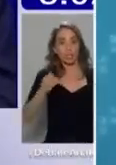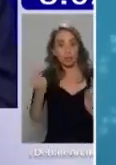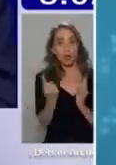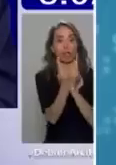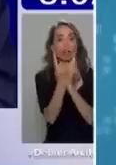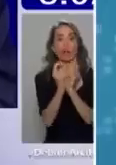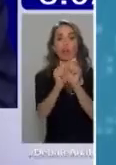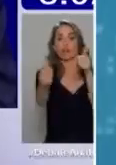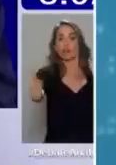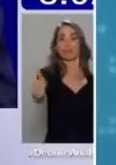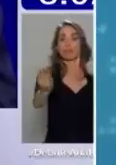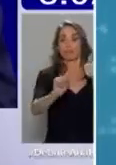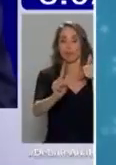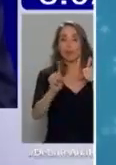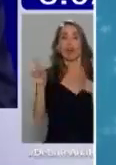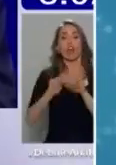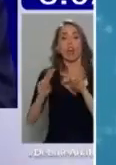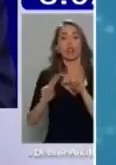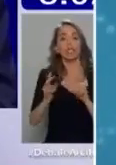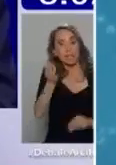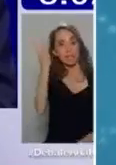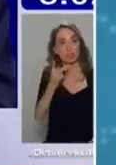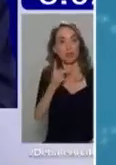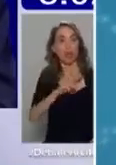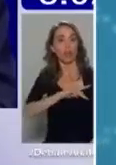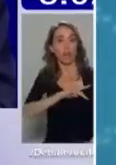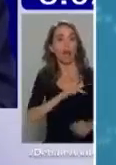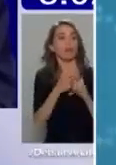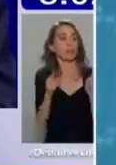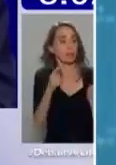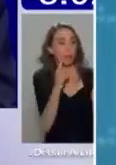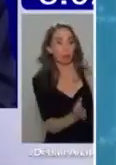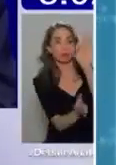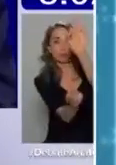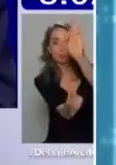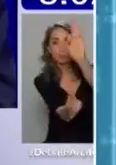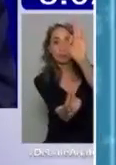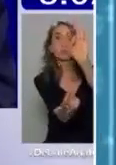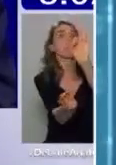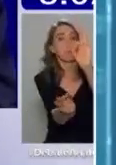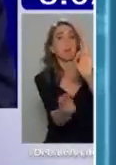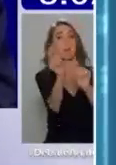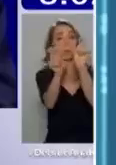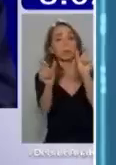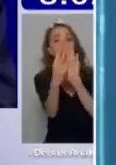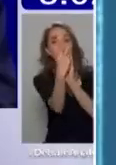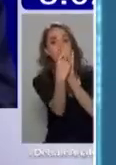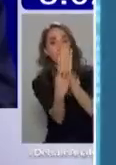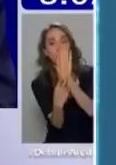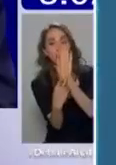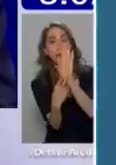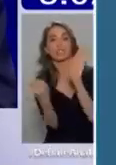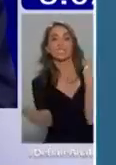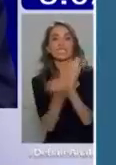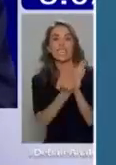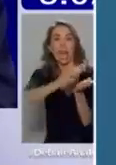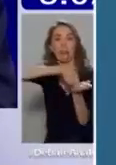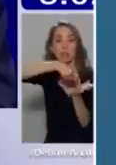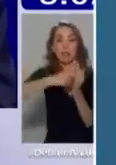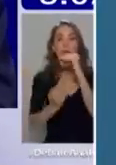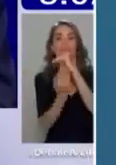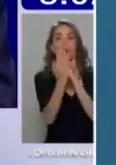los antiguos presidentes de Chile, como Bachelet, Frei Montalva, el mismo Salvador